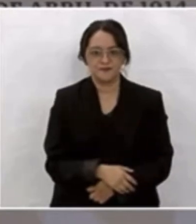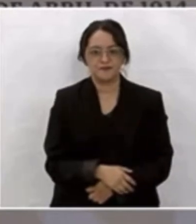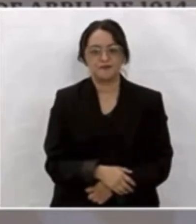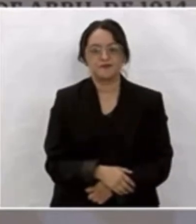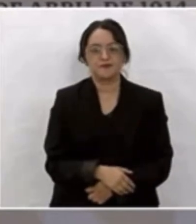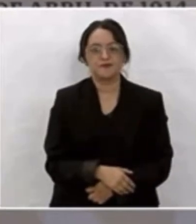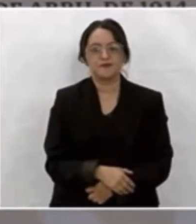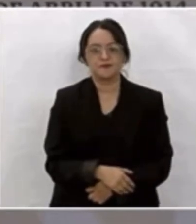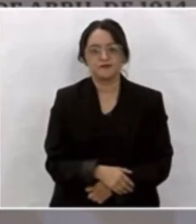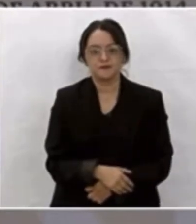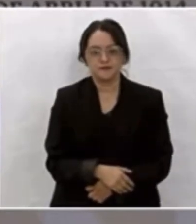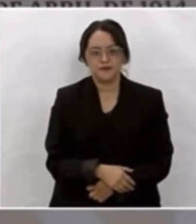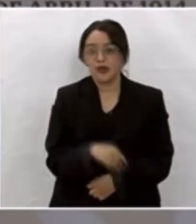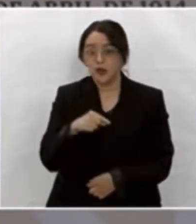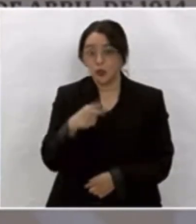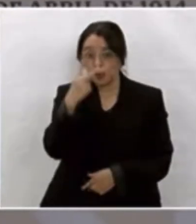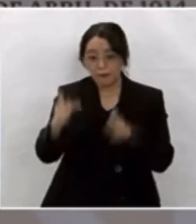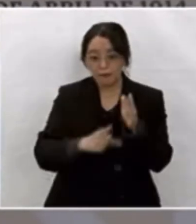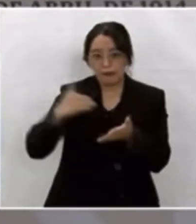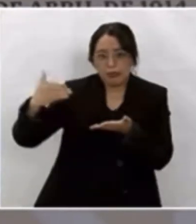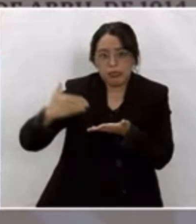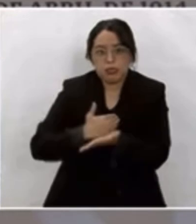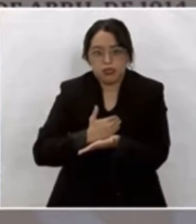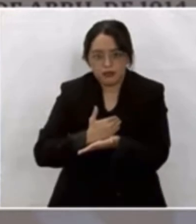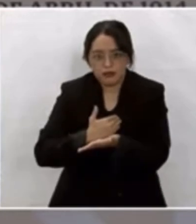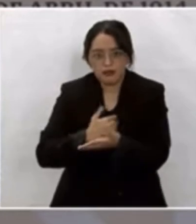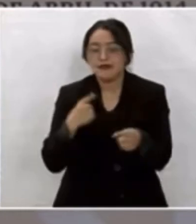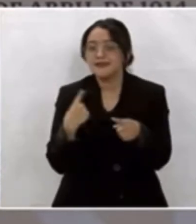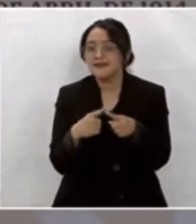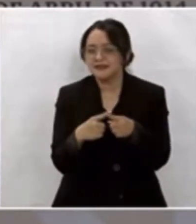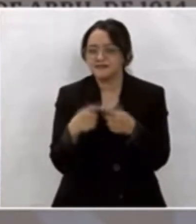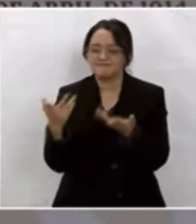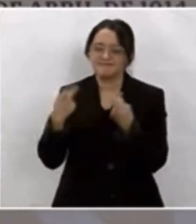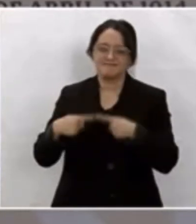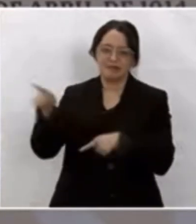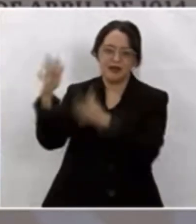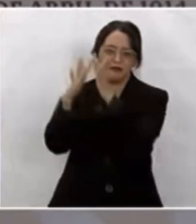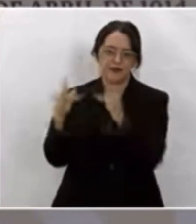Nos invadieron 2 veces los franceses.